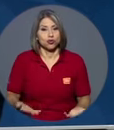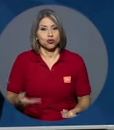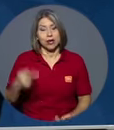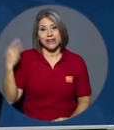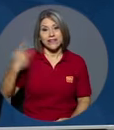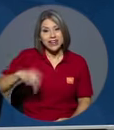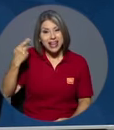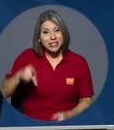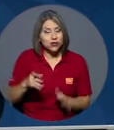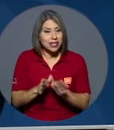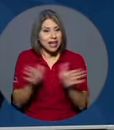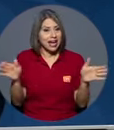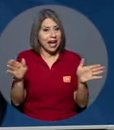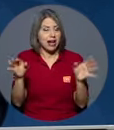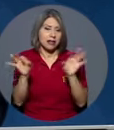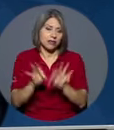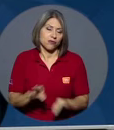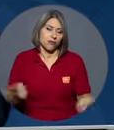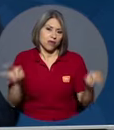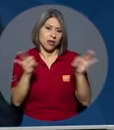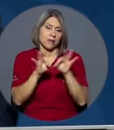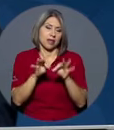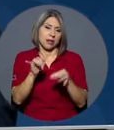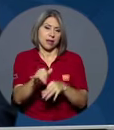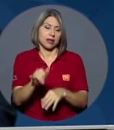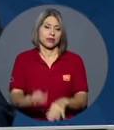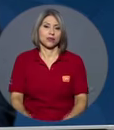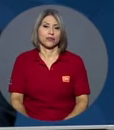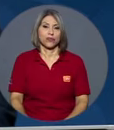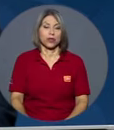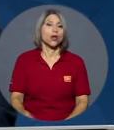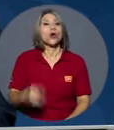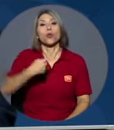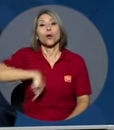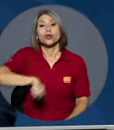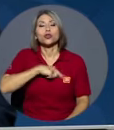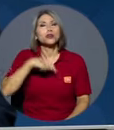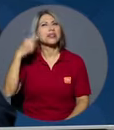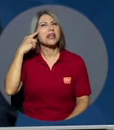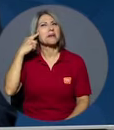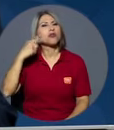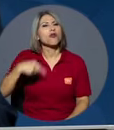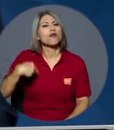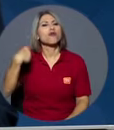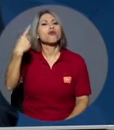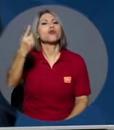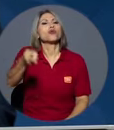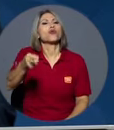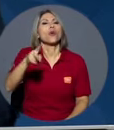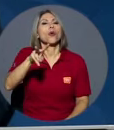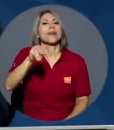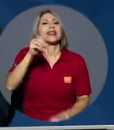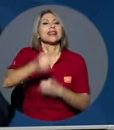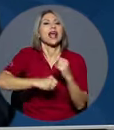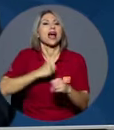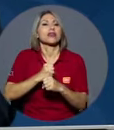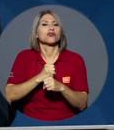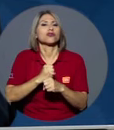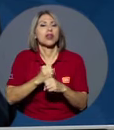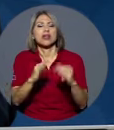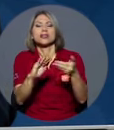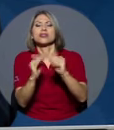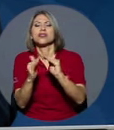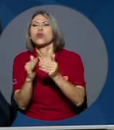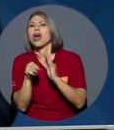de riesgos en general, es fundamental para ello. Cuando nosotros pensemos en 20 años a futuro y el modelo de ciudad que